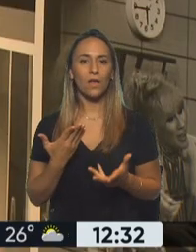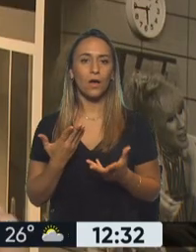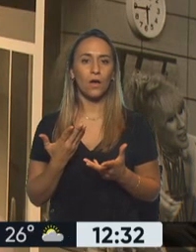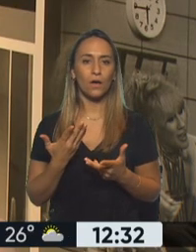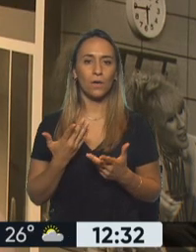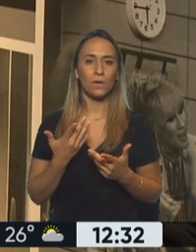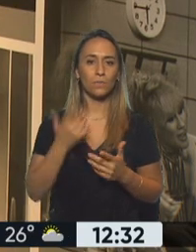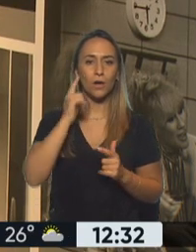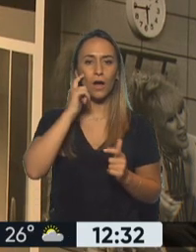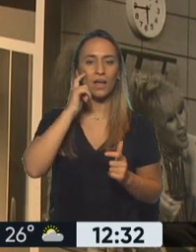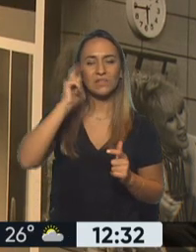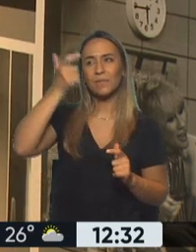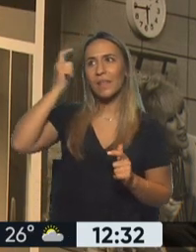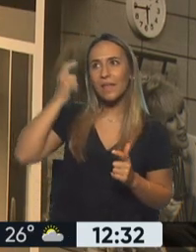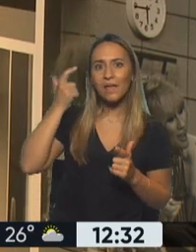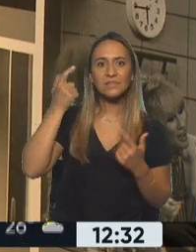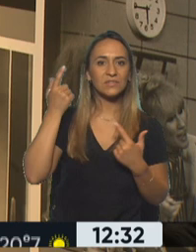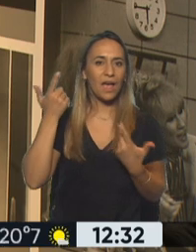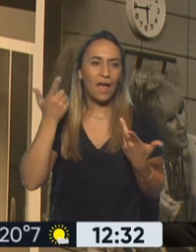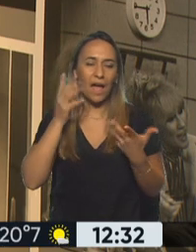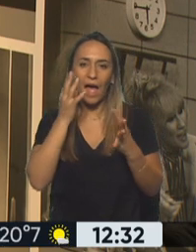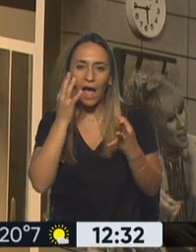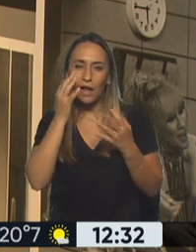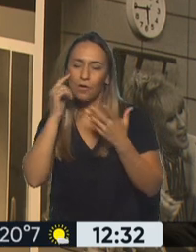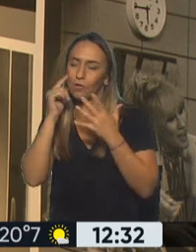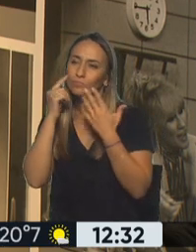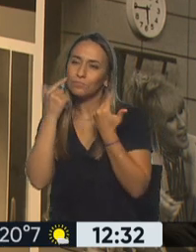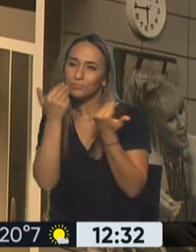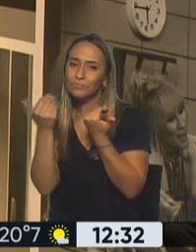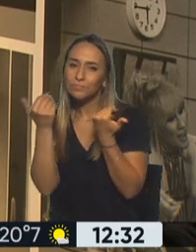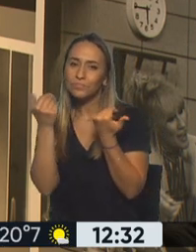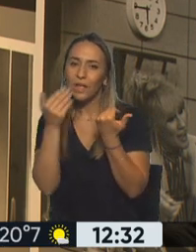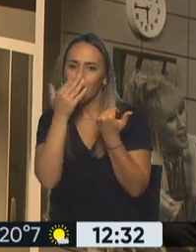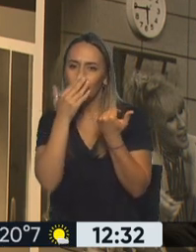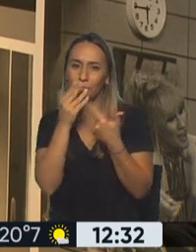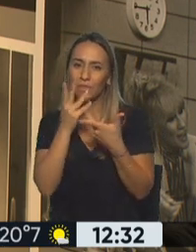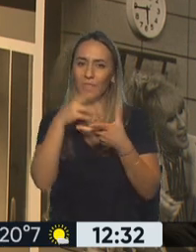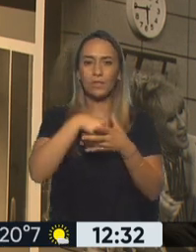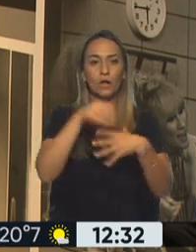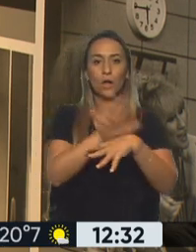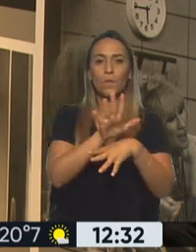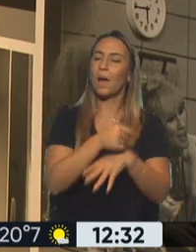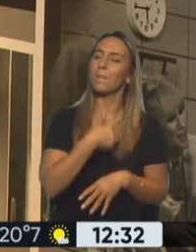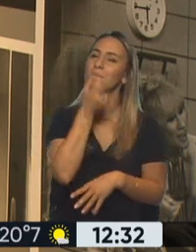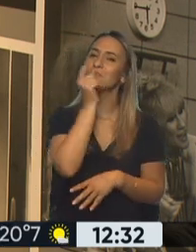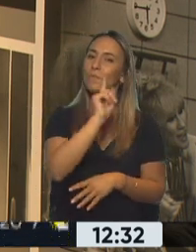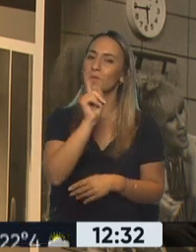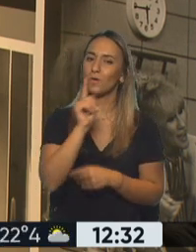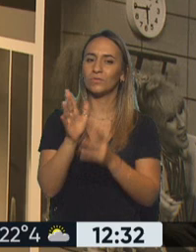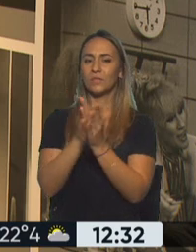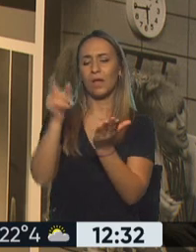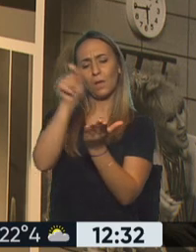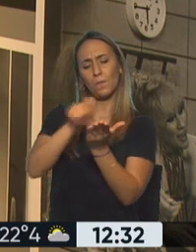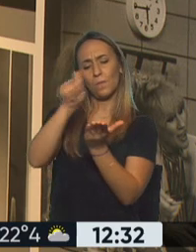hacer experiencias para luego llevarlo a la obra. Como no soy de esas escritoras que